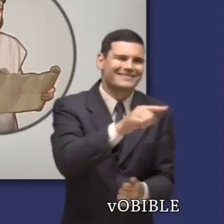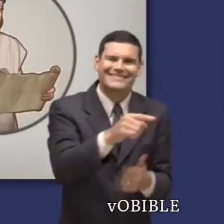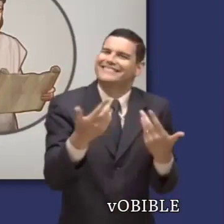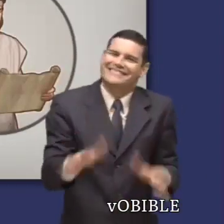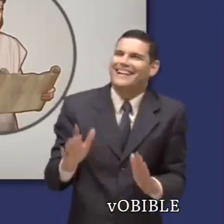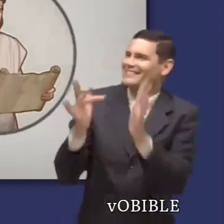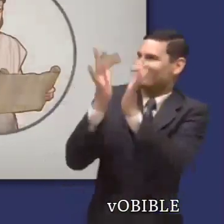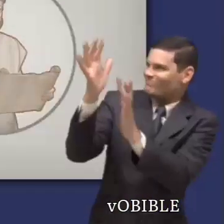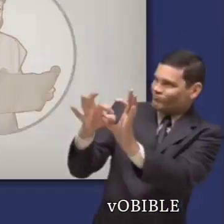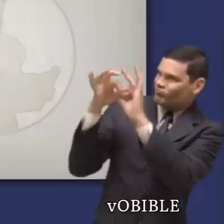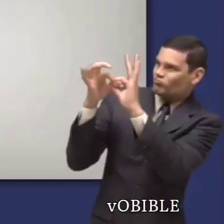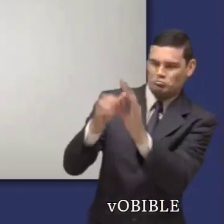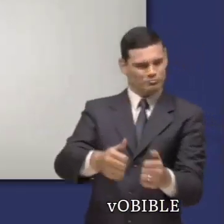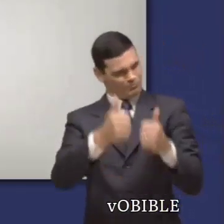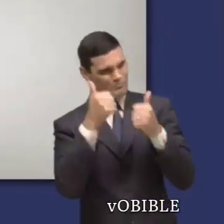maduro.